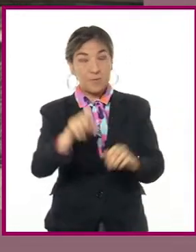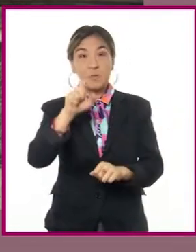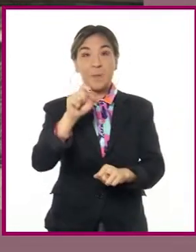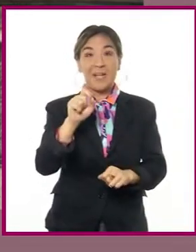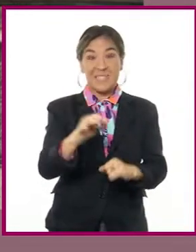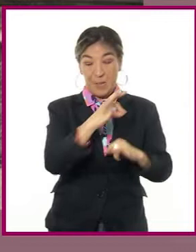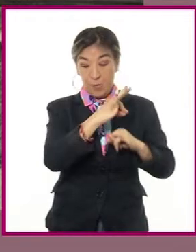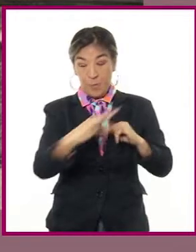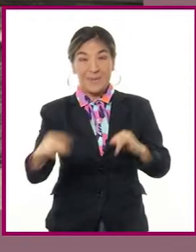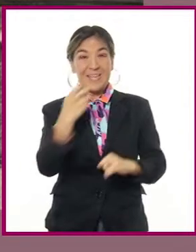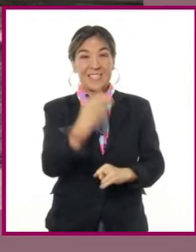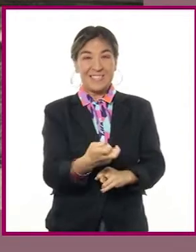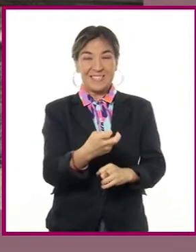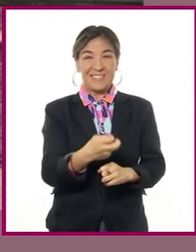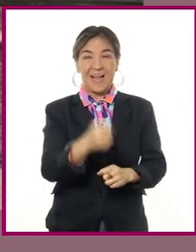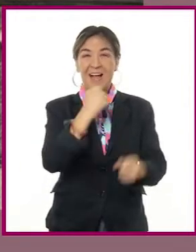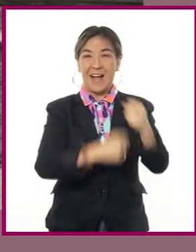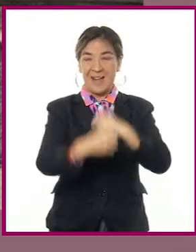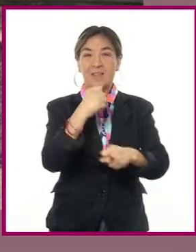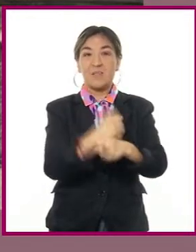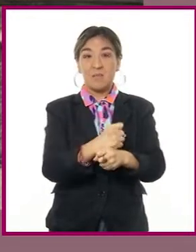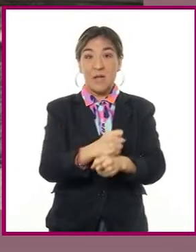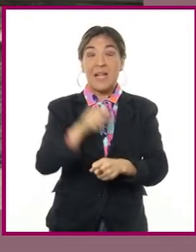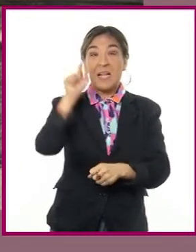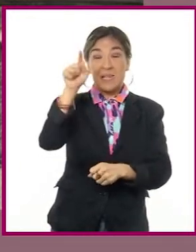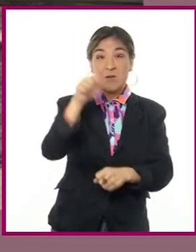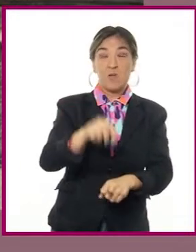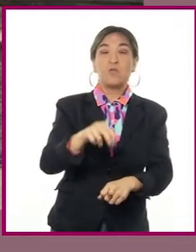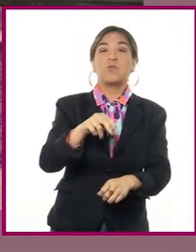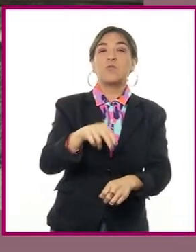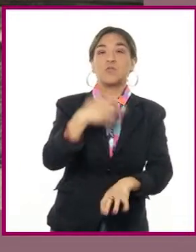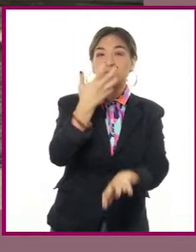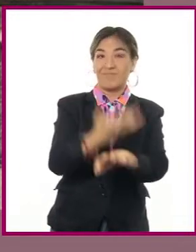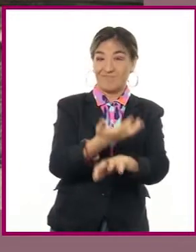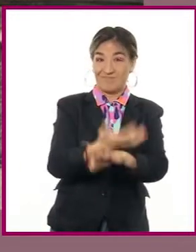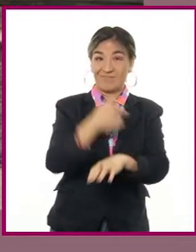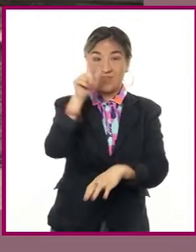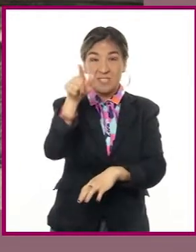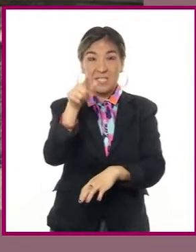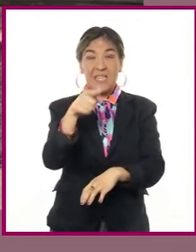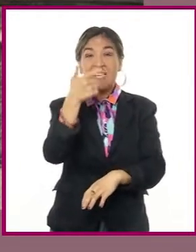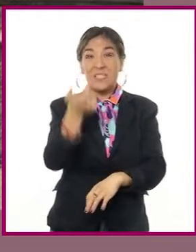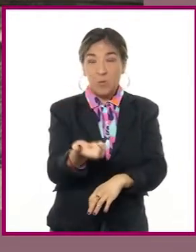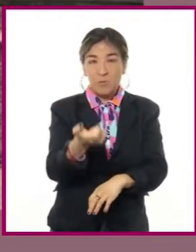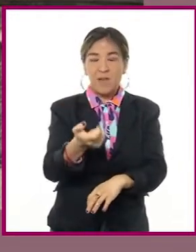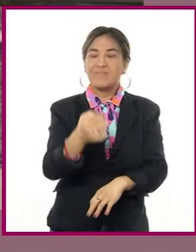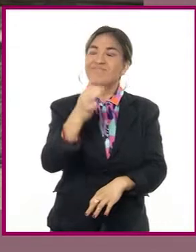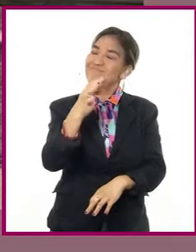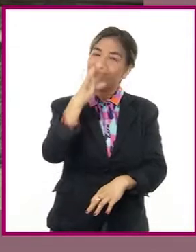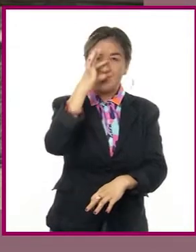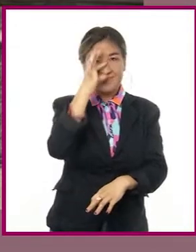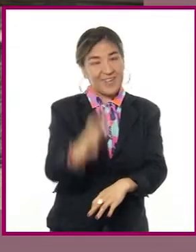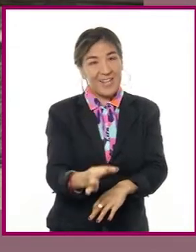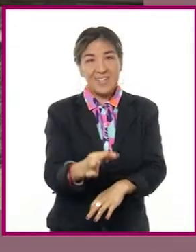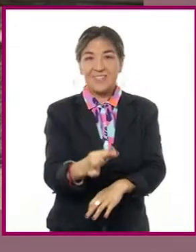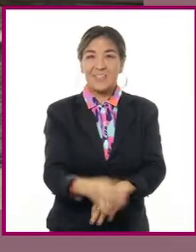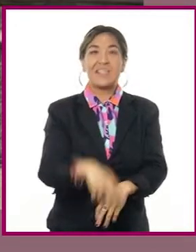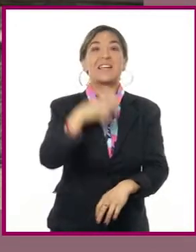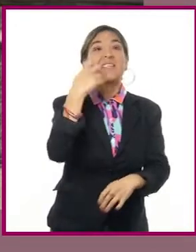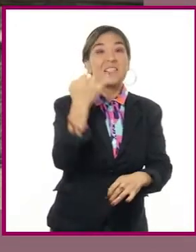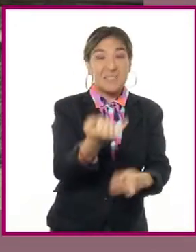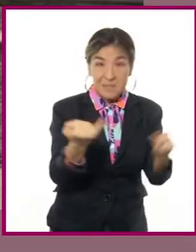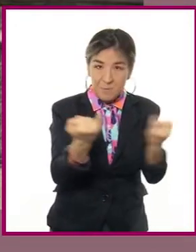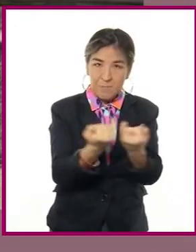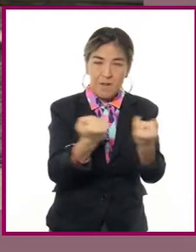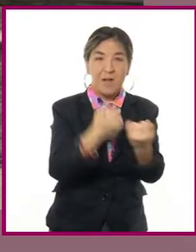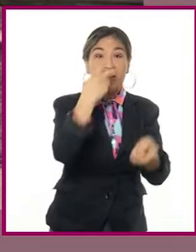1920s, la economía norteamericana falló y contagió al resto